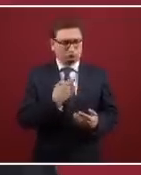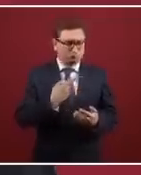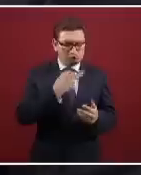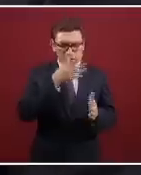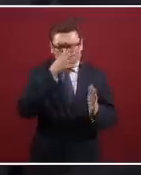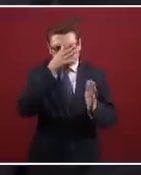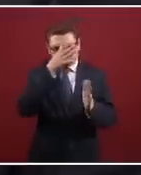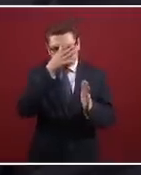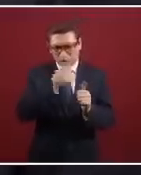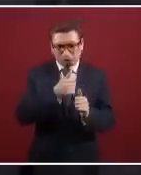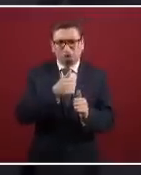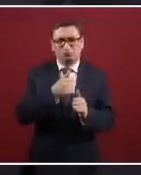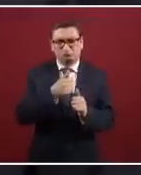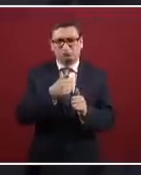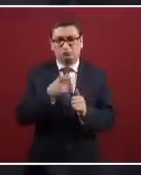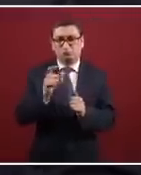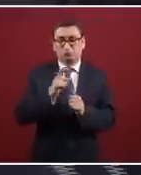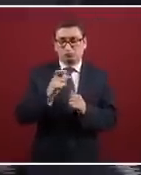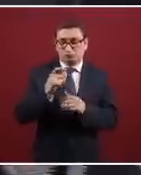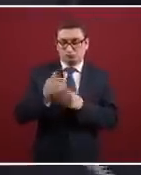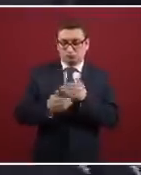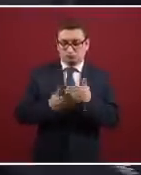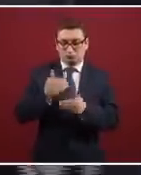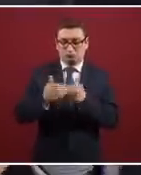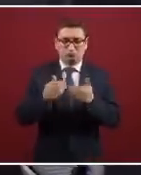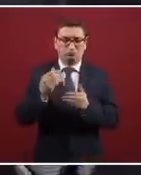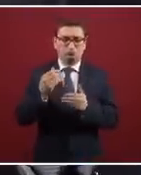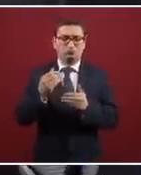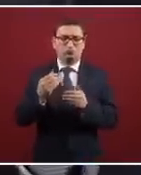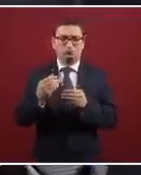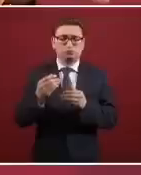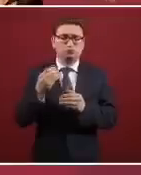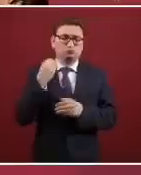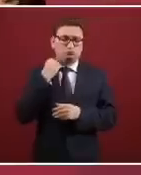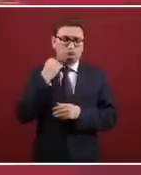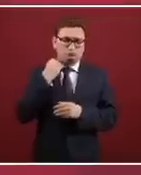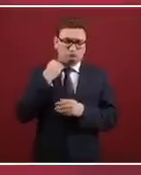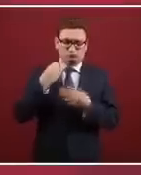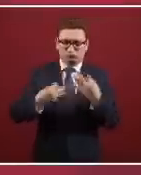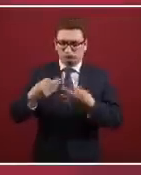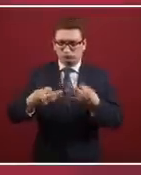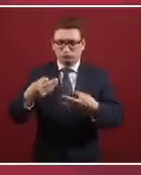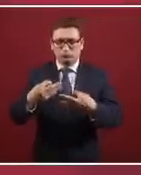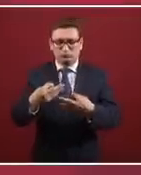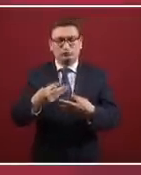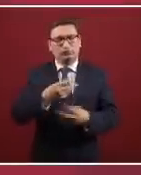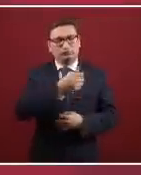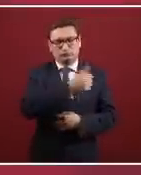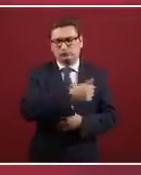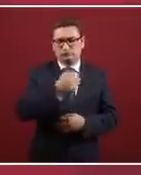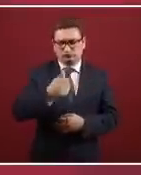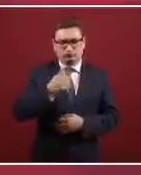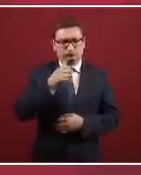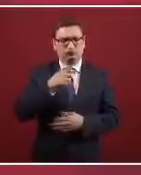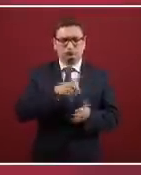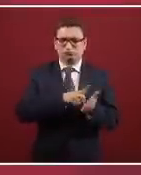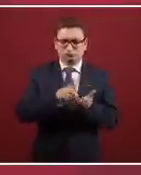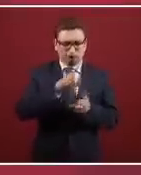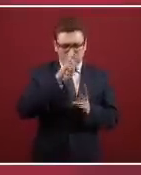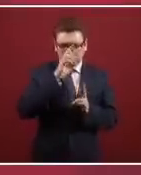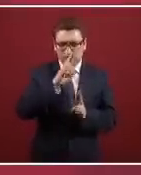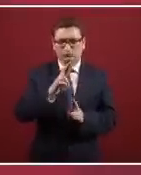en el proceso judicial, sin que nadie pierda sus derechos, para que